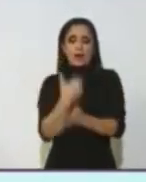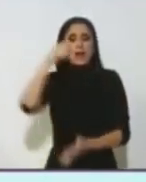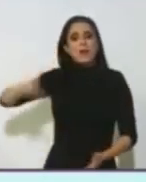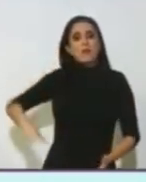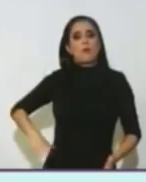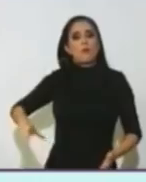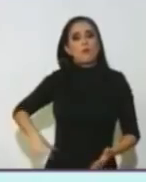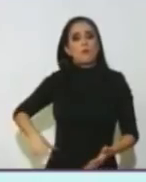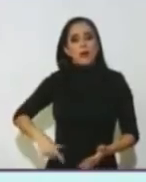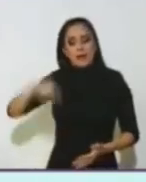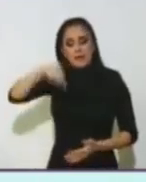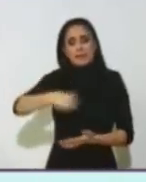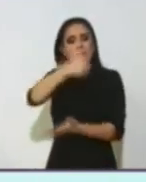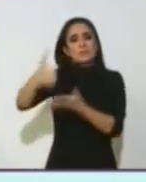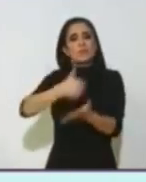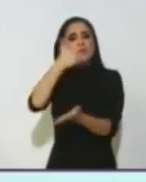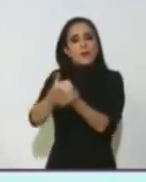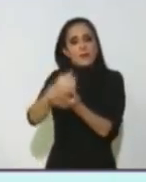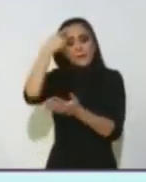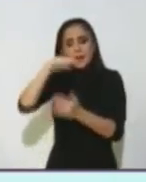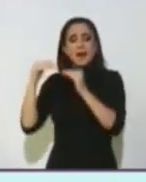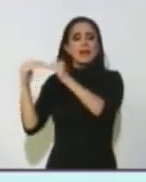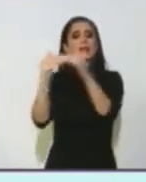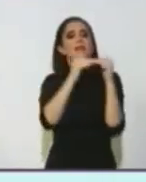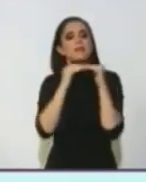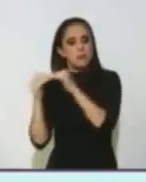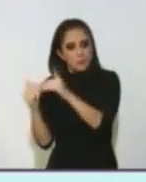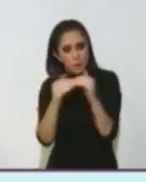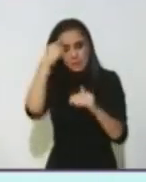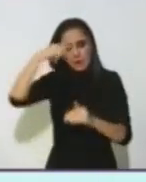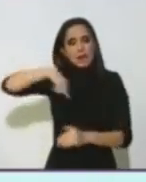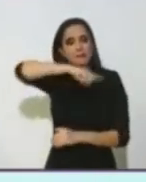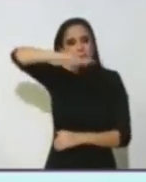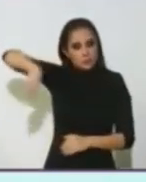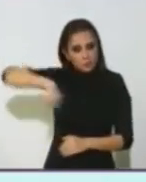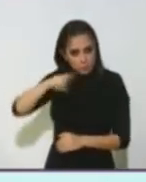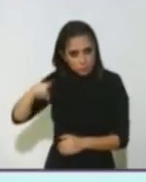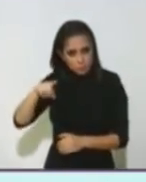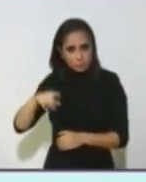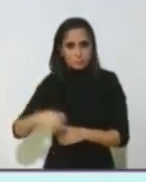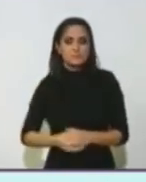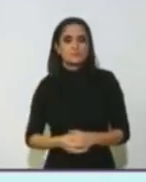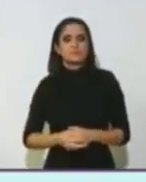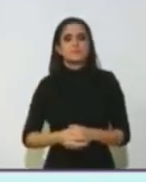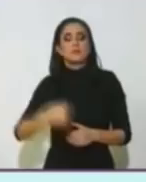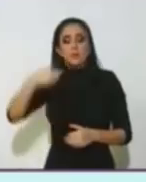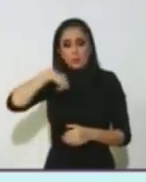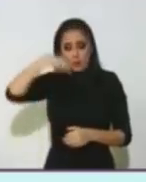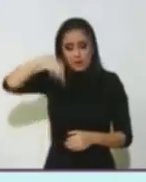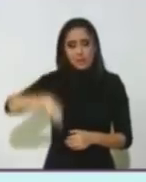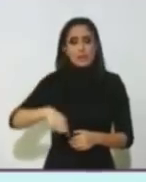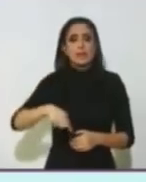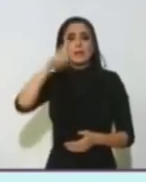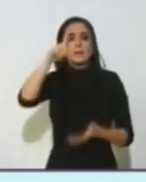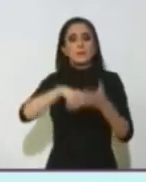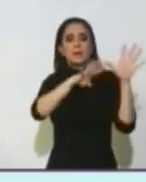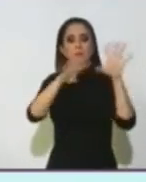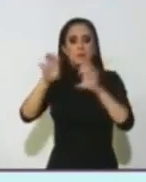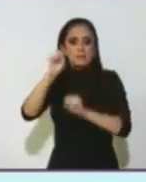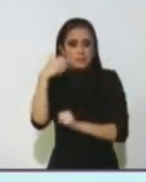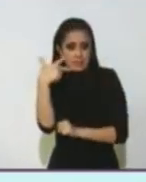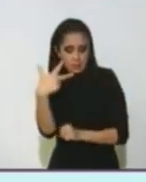de la ciudad para hacer una ciudad de iguales y una ciudad para todos estoy aquí por 1968